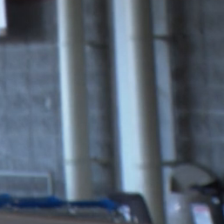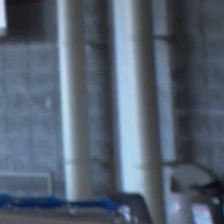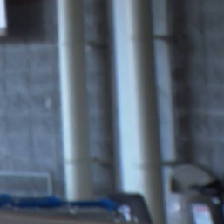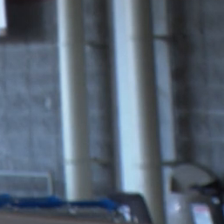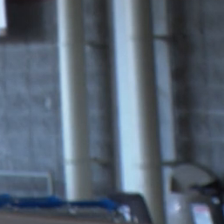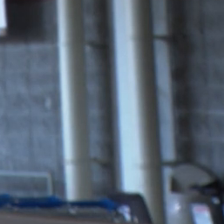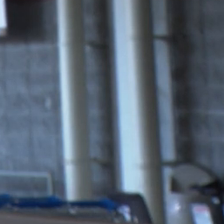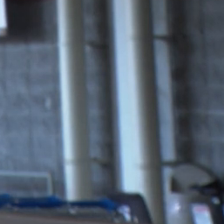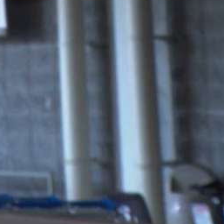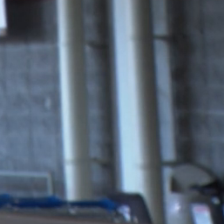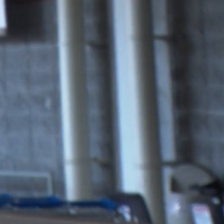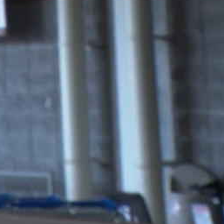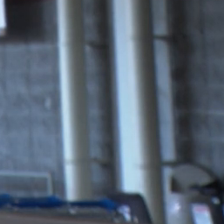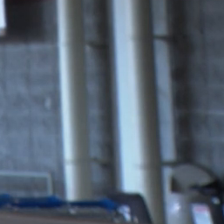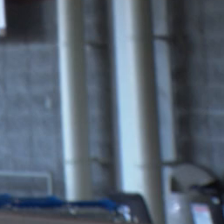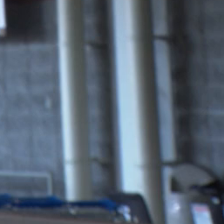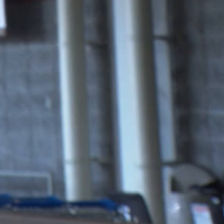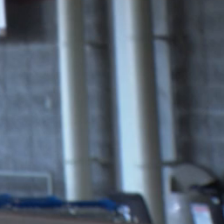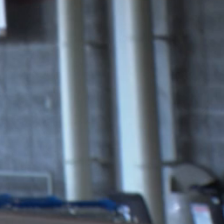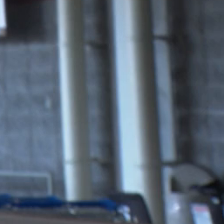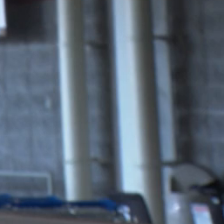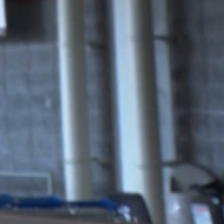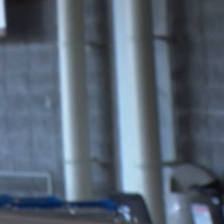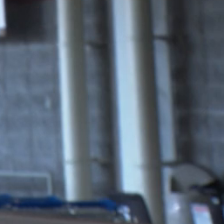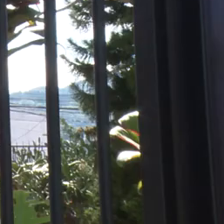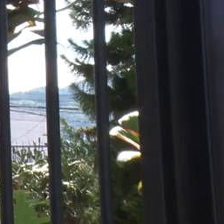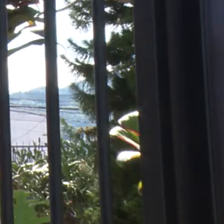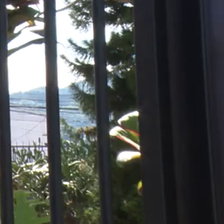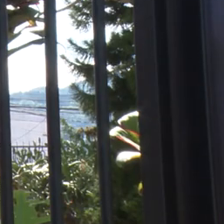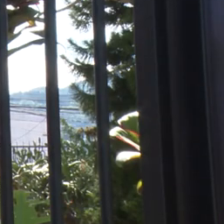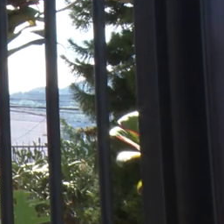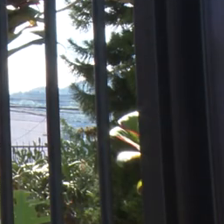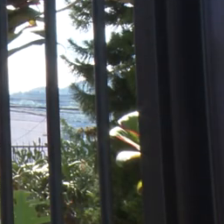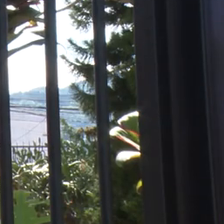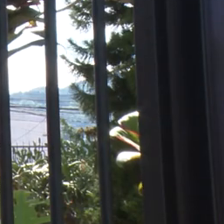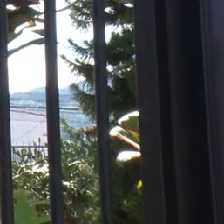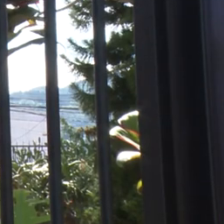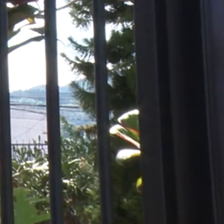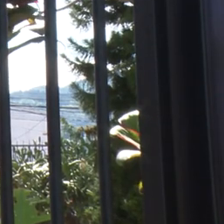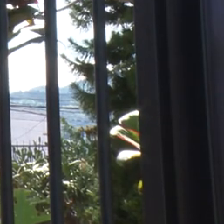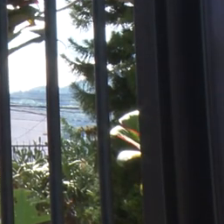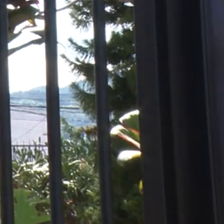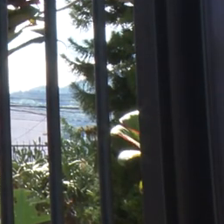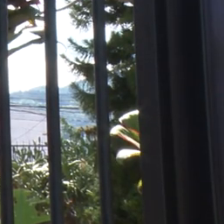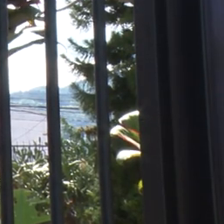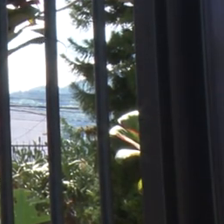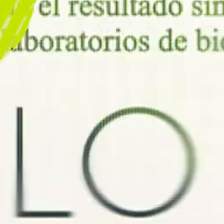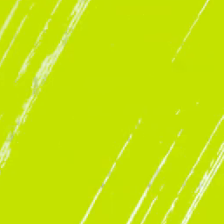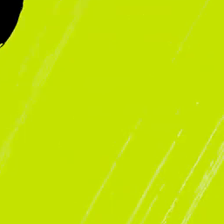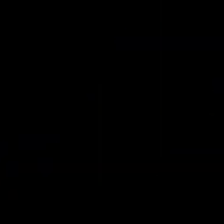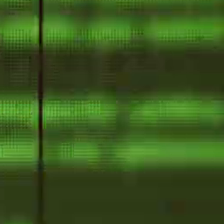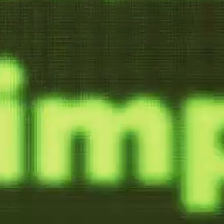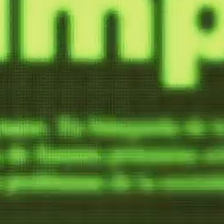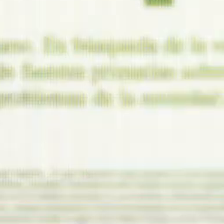por rapidez en la información como también para el medio ambiente se elimina tanto papel tanta